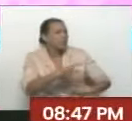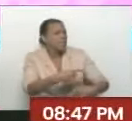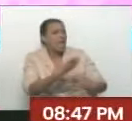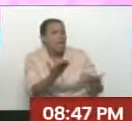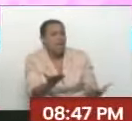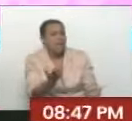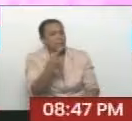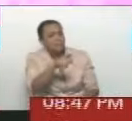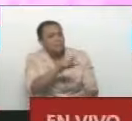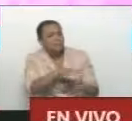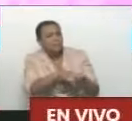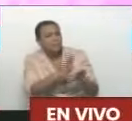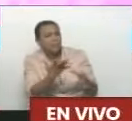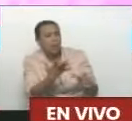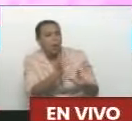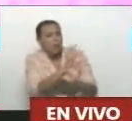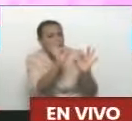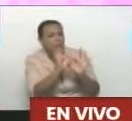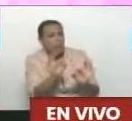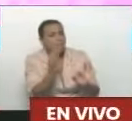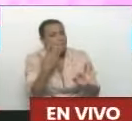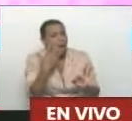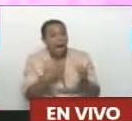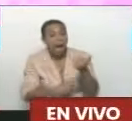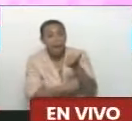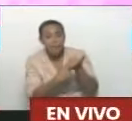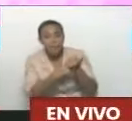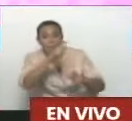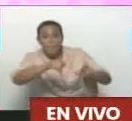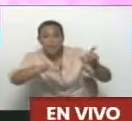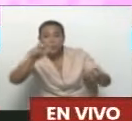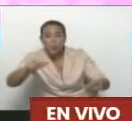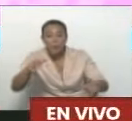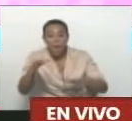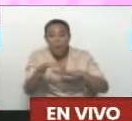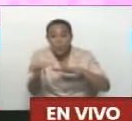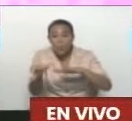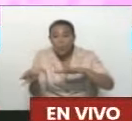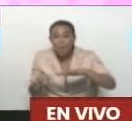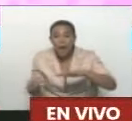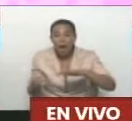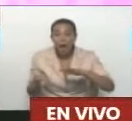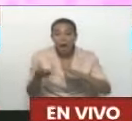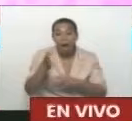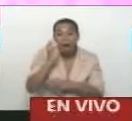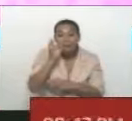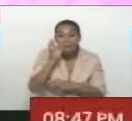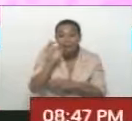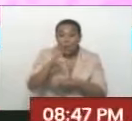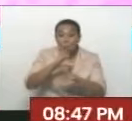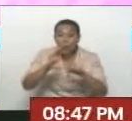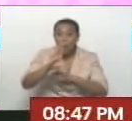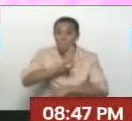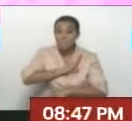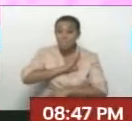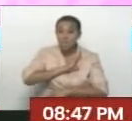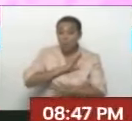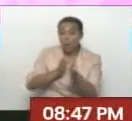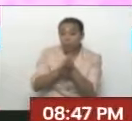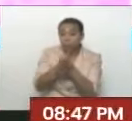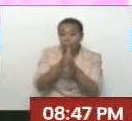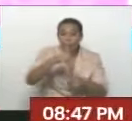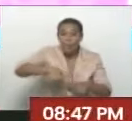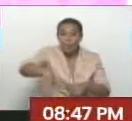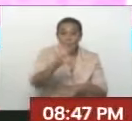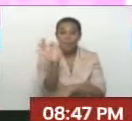que busca el apoyo a una red de cafés culturales autogestionados en todo el